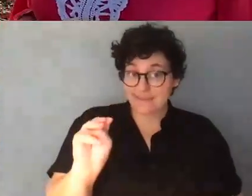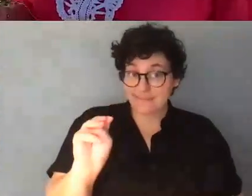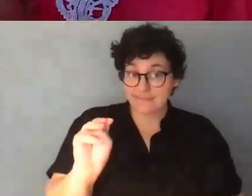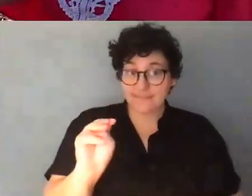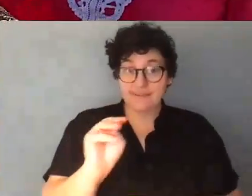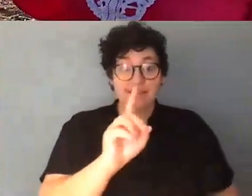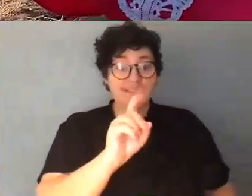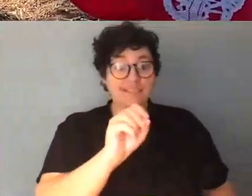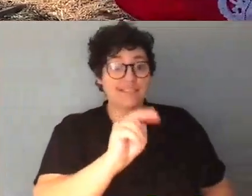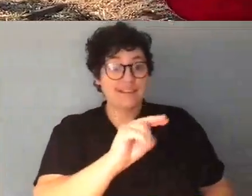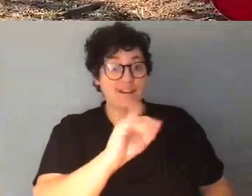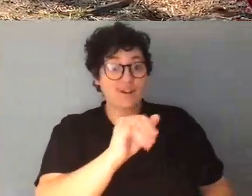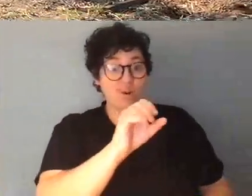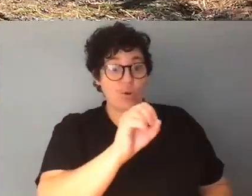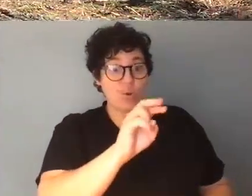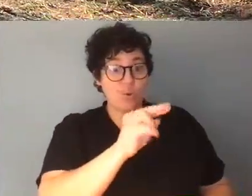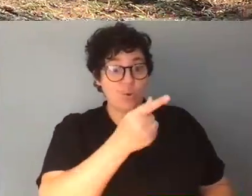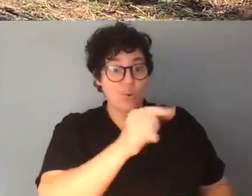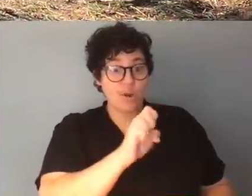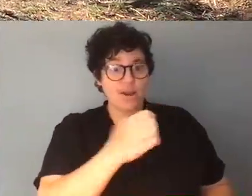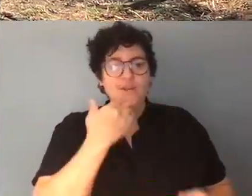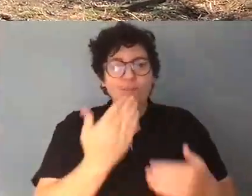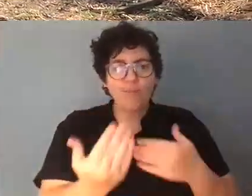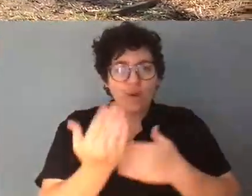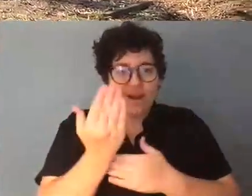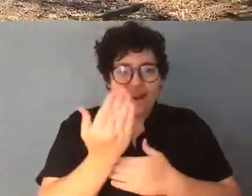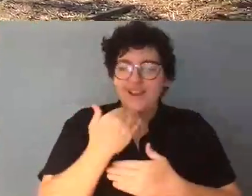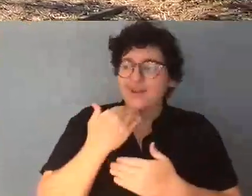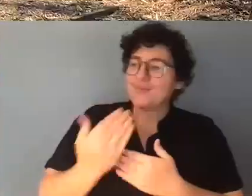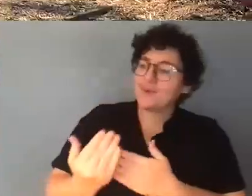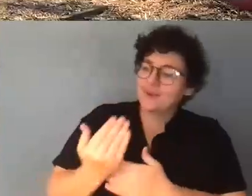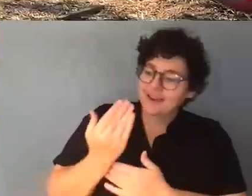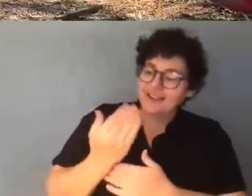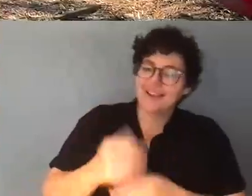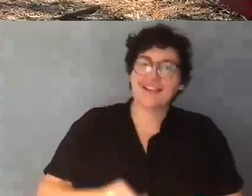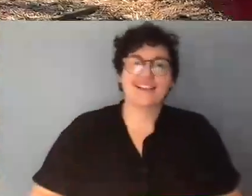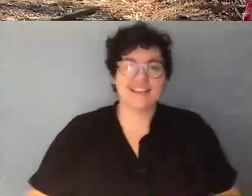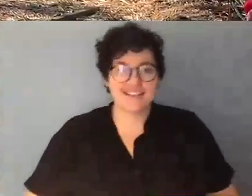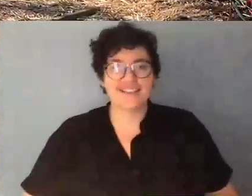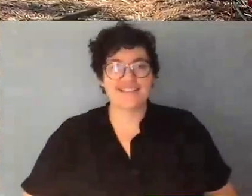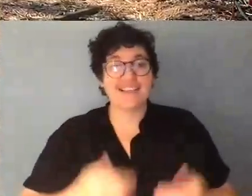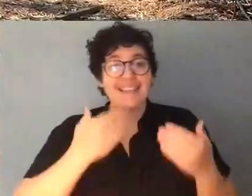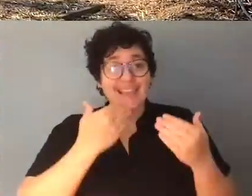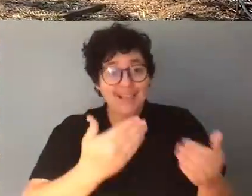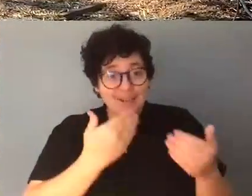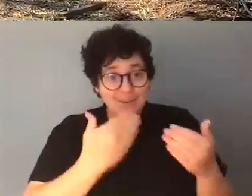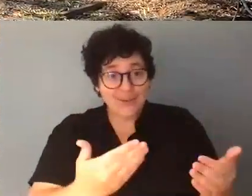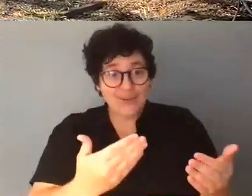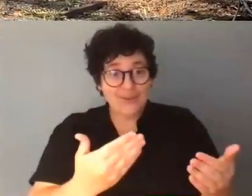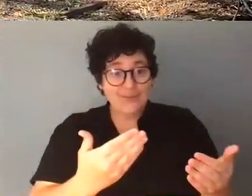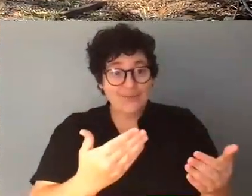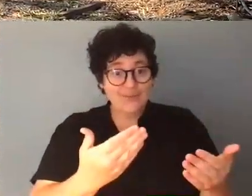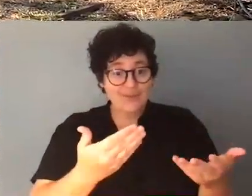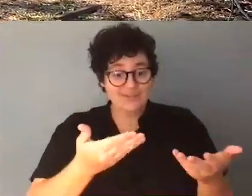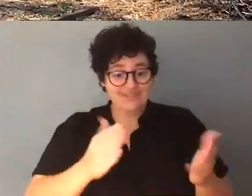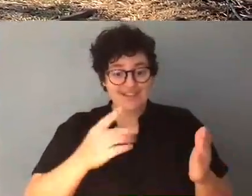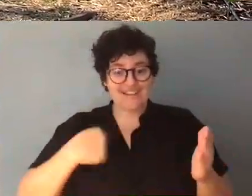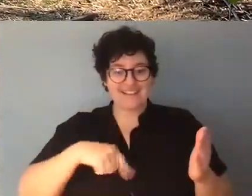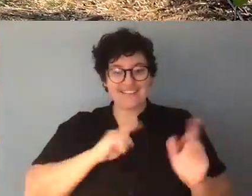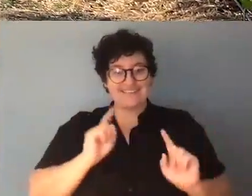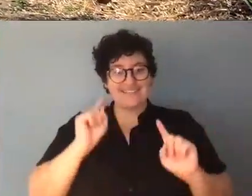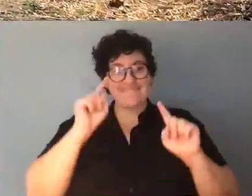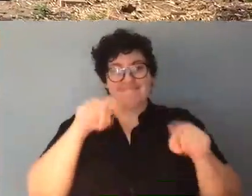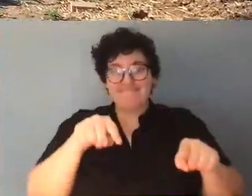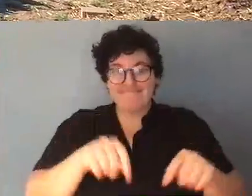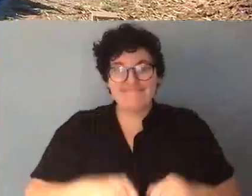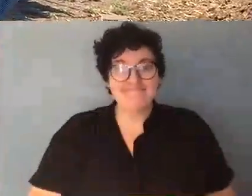tienen aquí, que nos invitaron. Él es Kim. Y él es Don Jorge. Buenos días, caballero. Hola, muy buenos días.